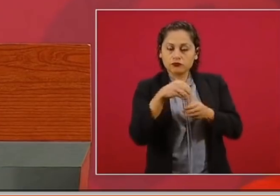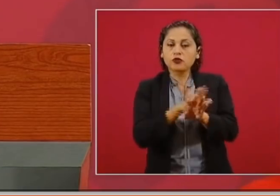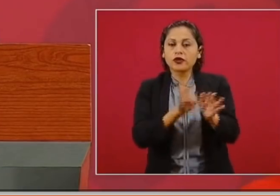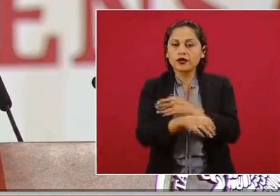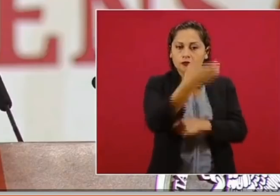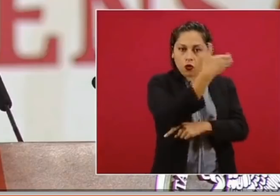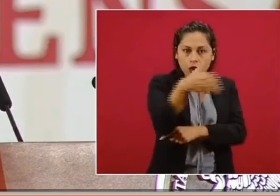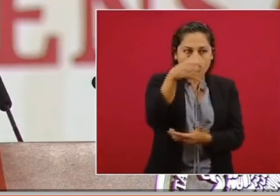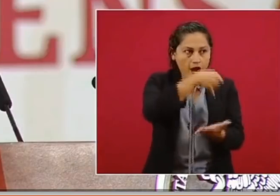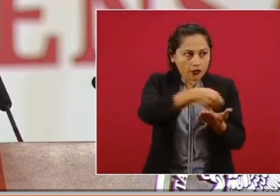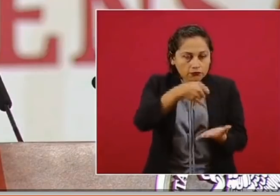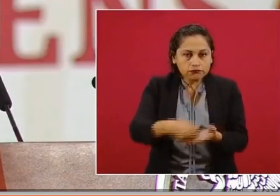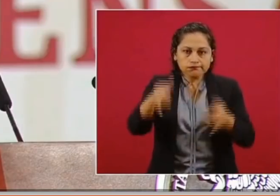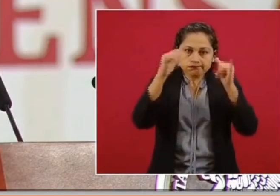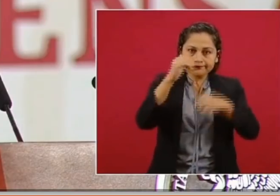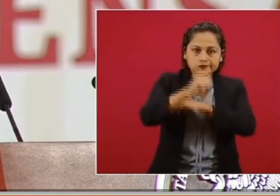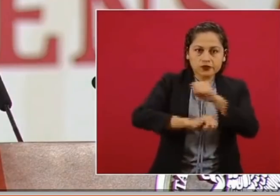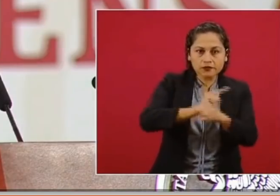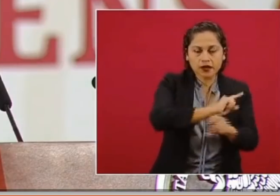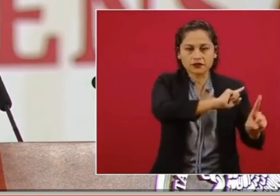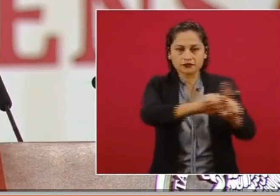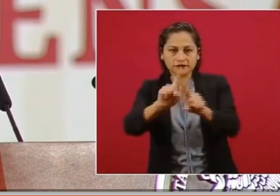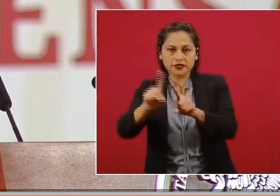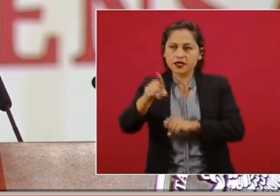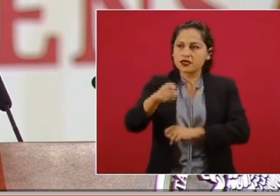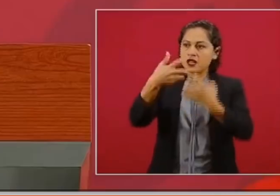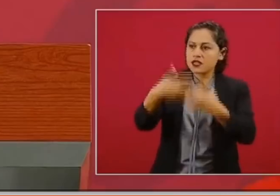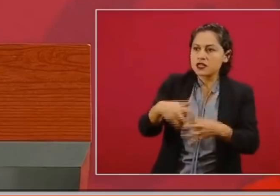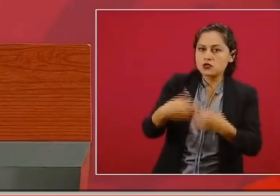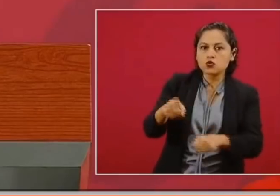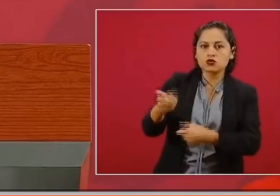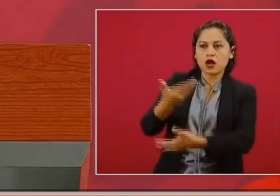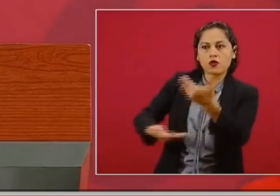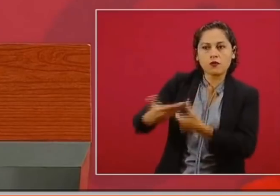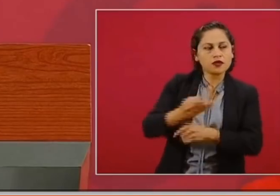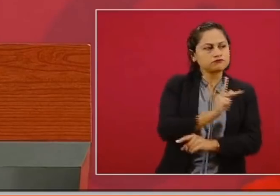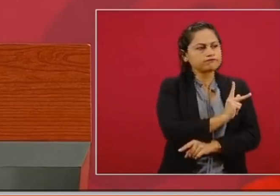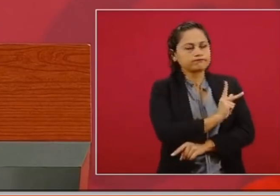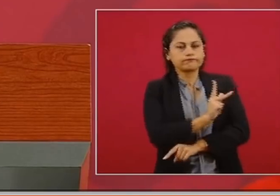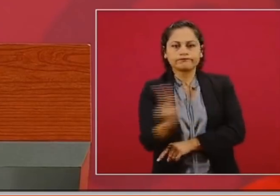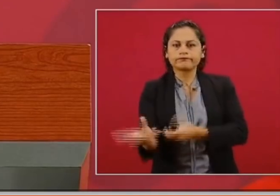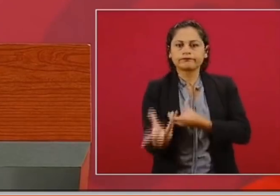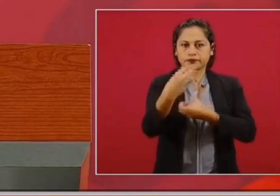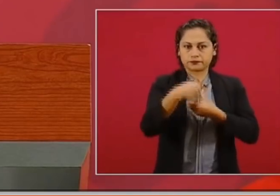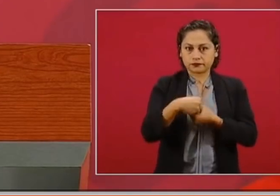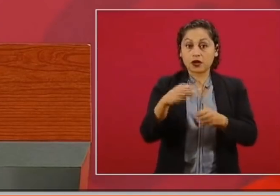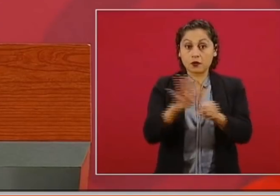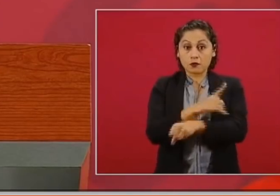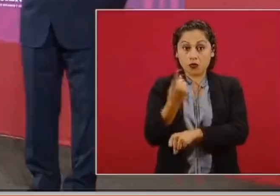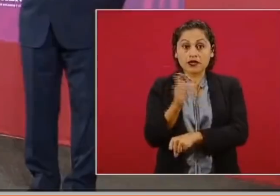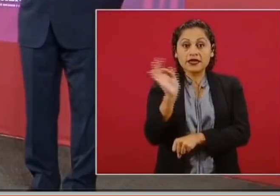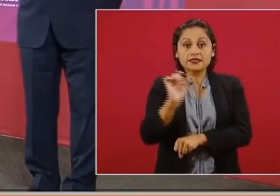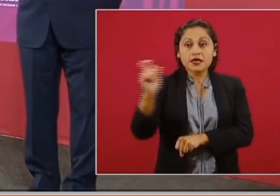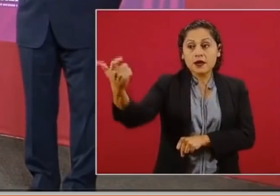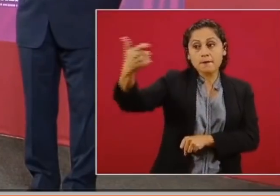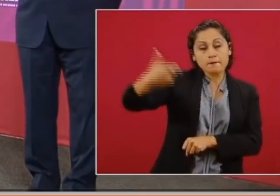ganadero, la industria, el comercio, todos. Porque poniendo cero barreras a la inversión, estaremos dando